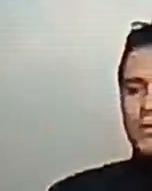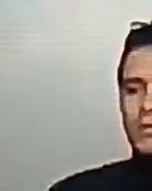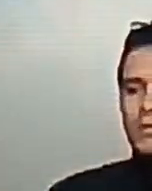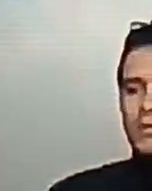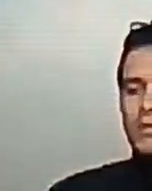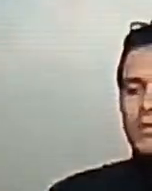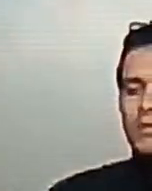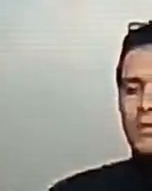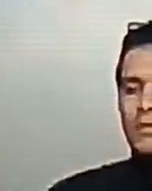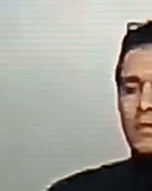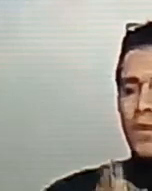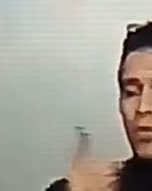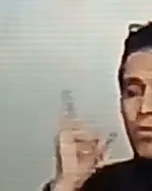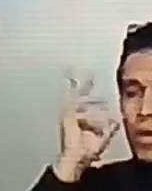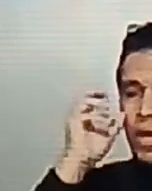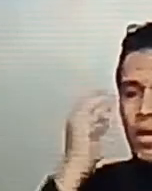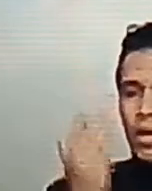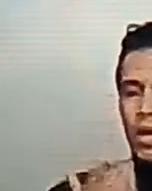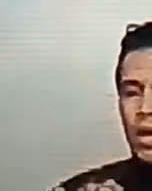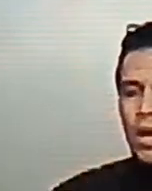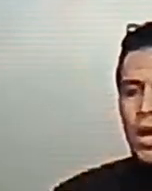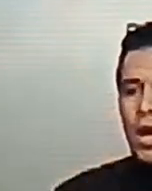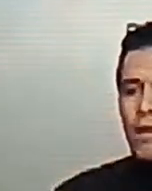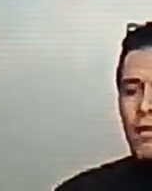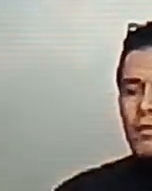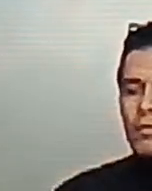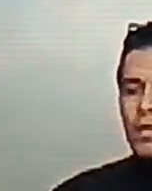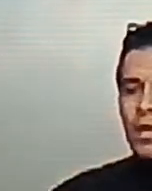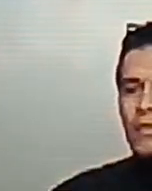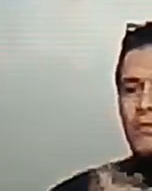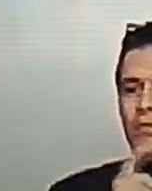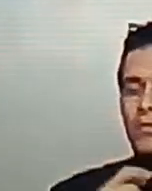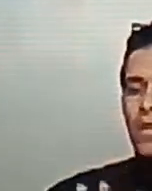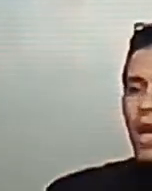que la basura debería tener un aprovechamiento adicional?